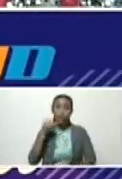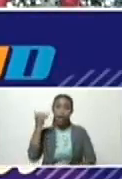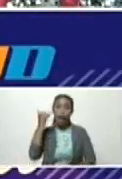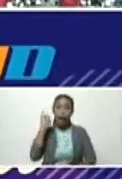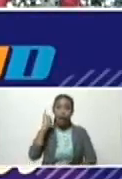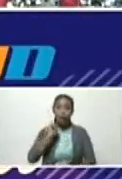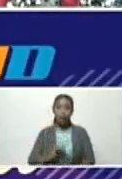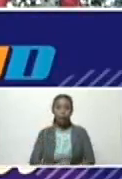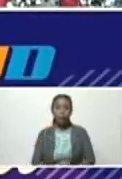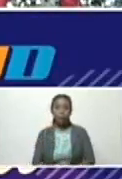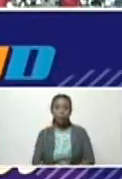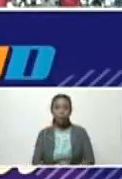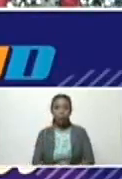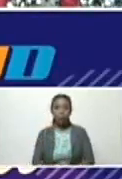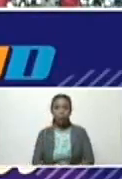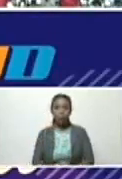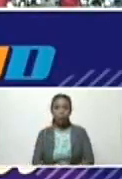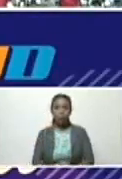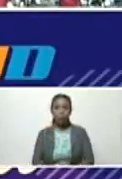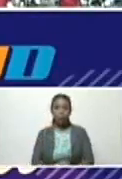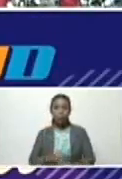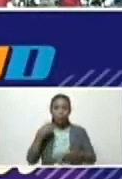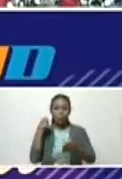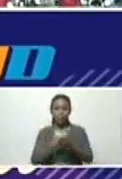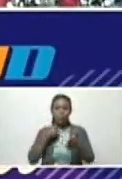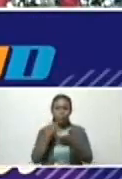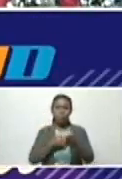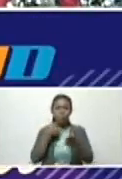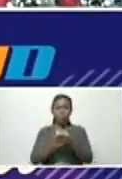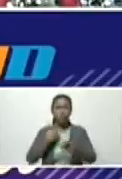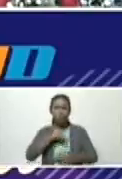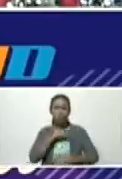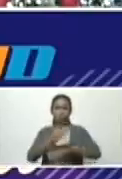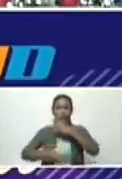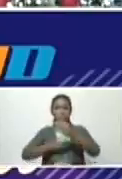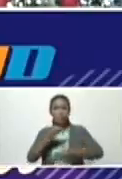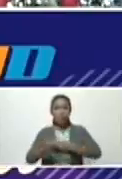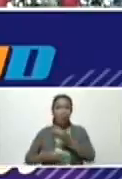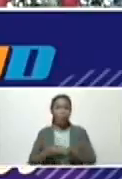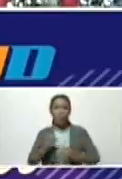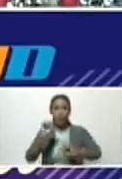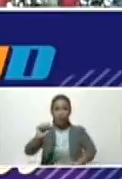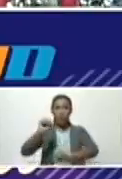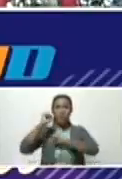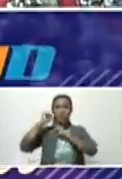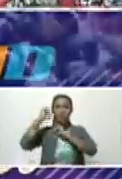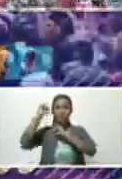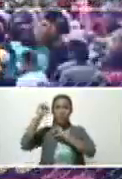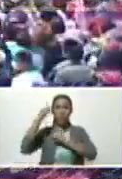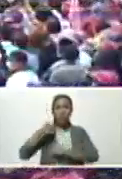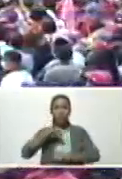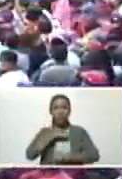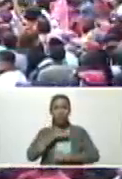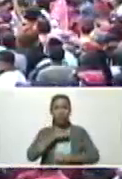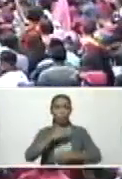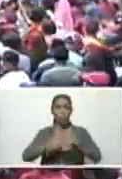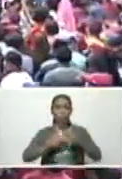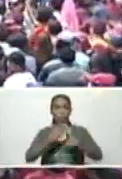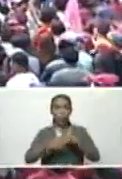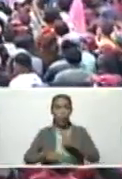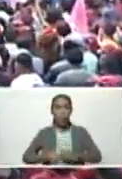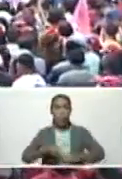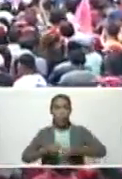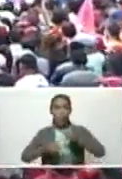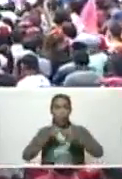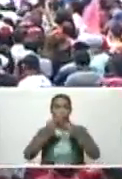estamos, de la batalla que hemos dado, de las victorias que hemos construido